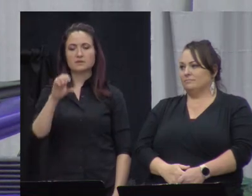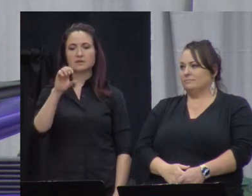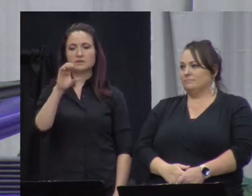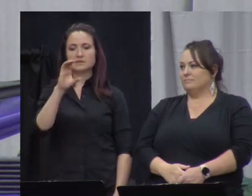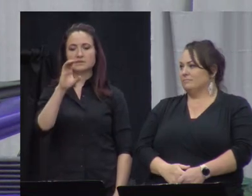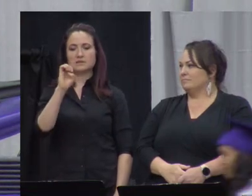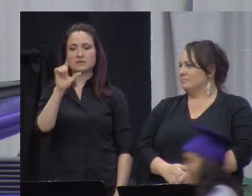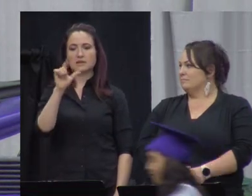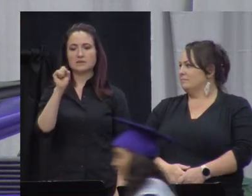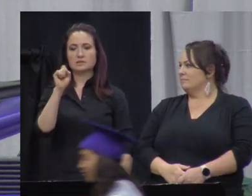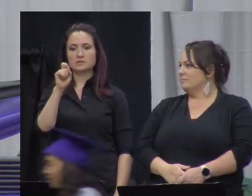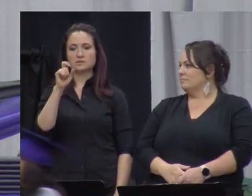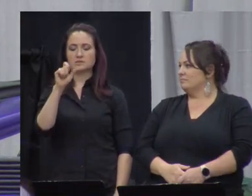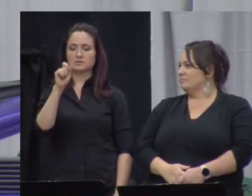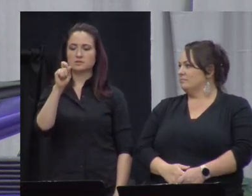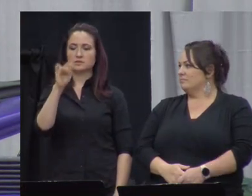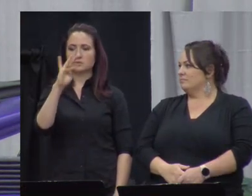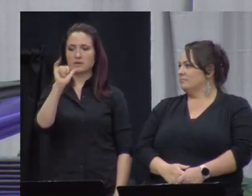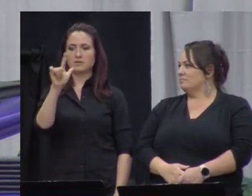Celestial Golden.